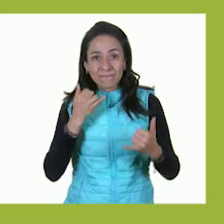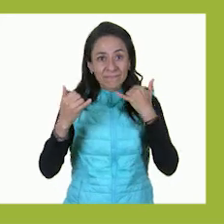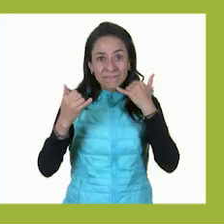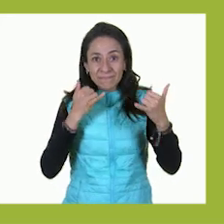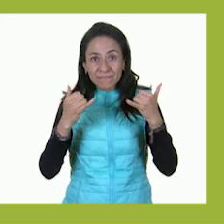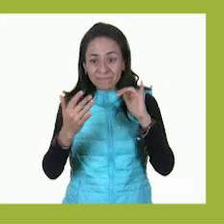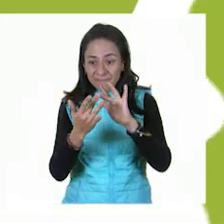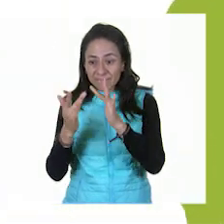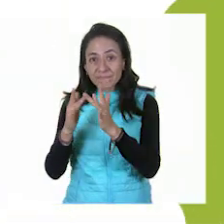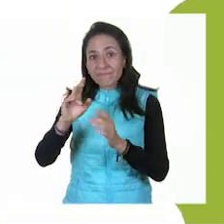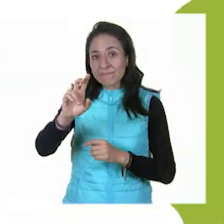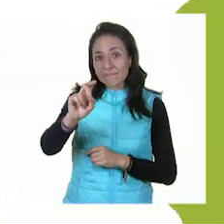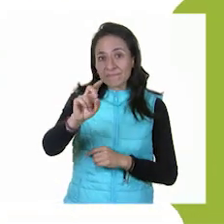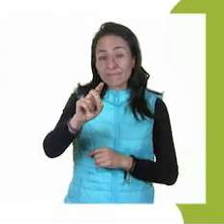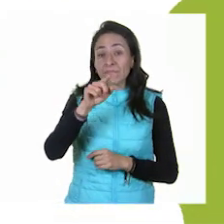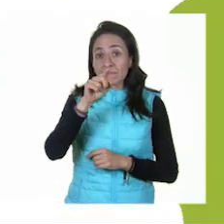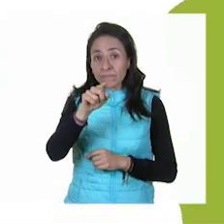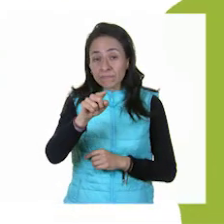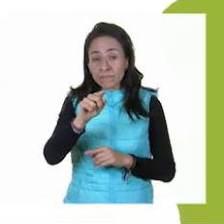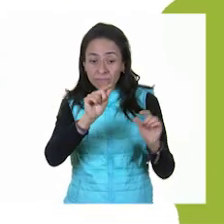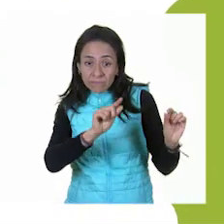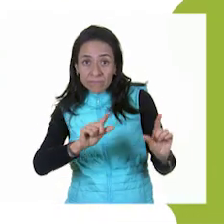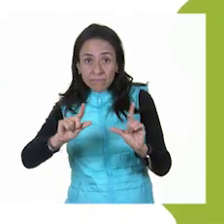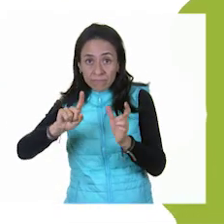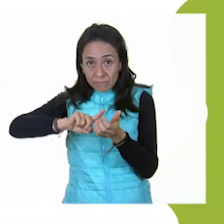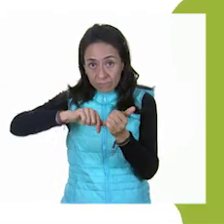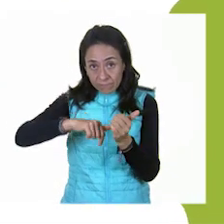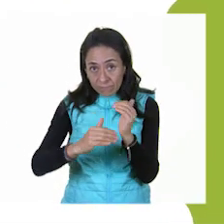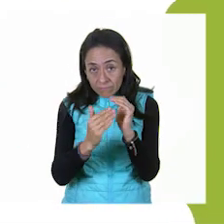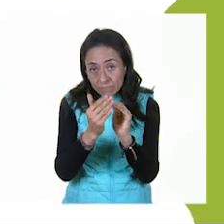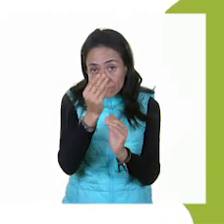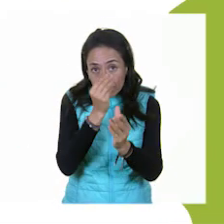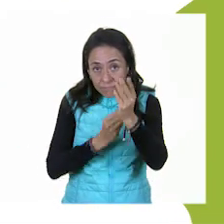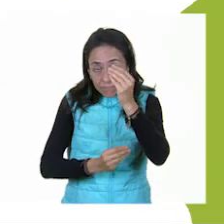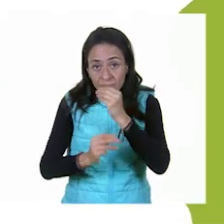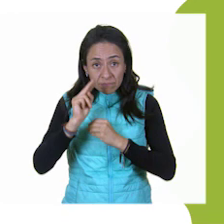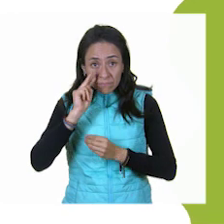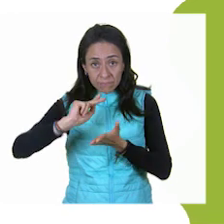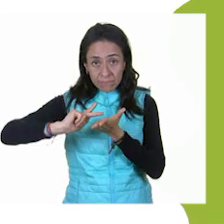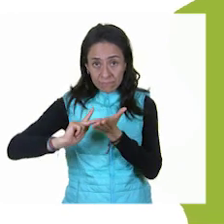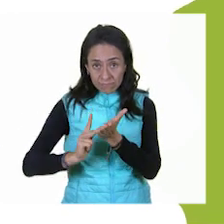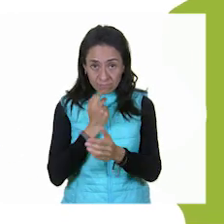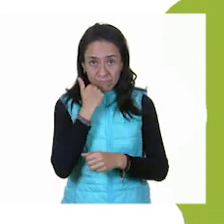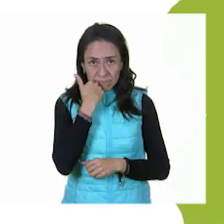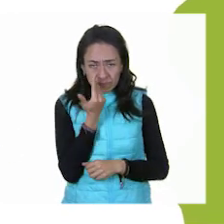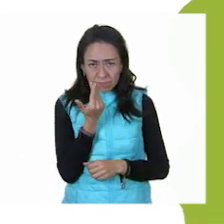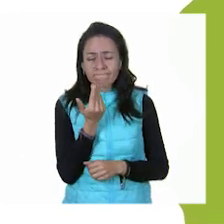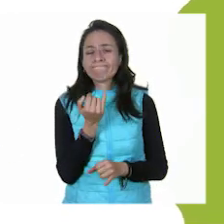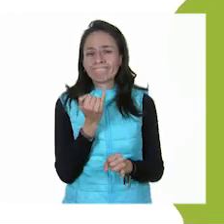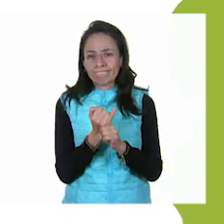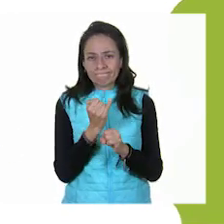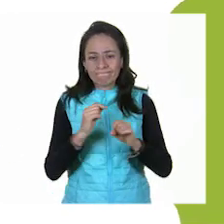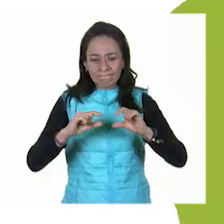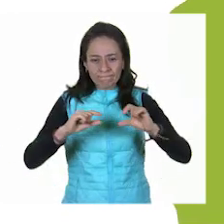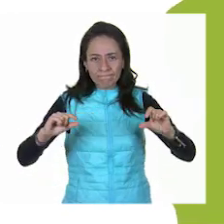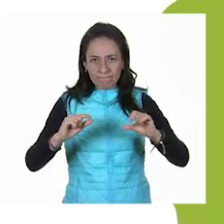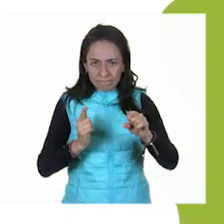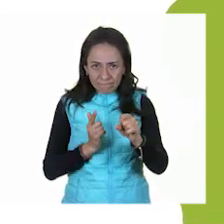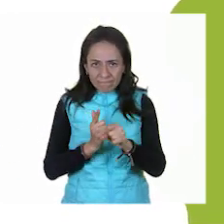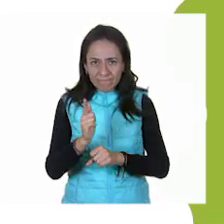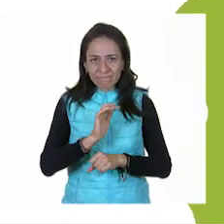30 líneas. Si quieres volver a ver los programas de Aprende en Casa, los puedes encontrar en la siguiente liga: